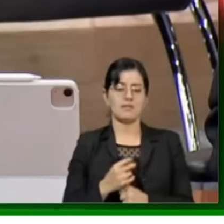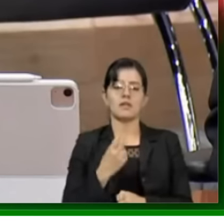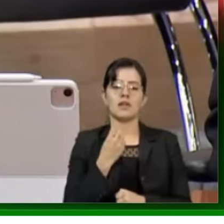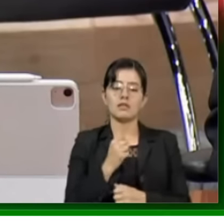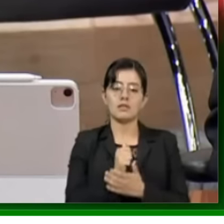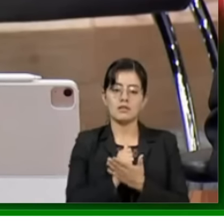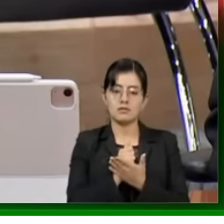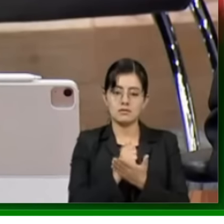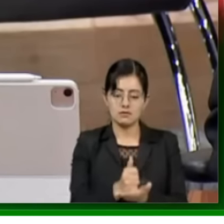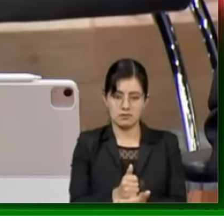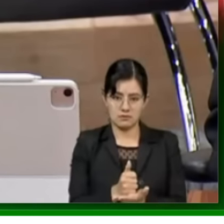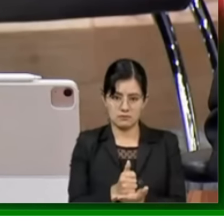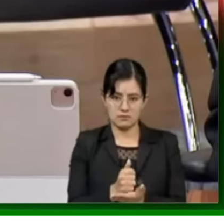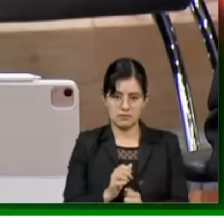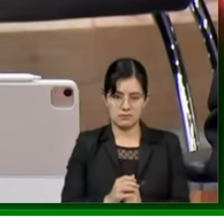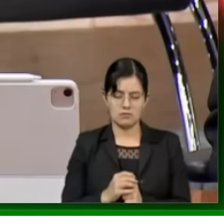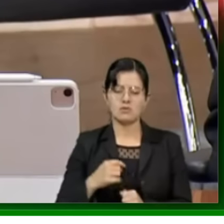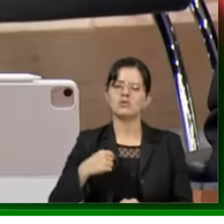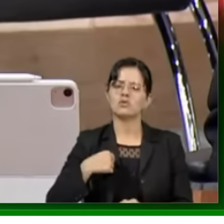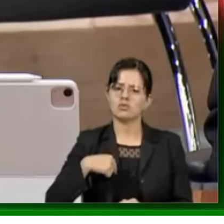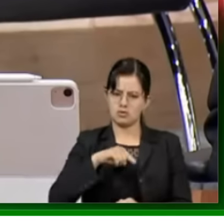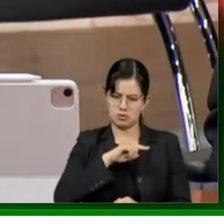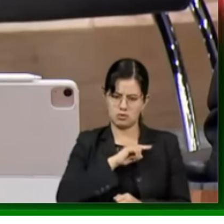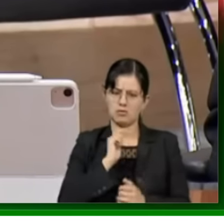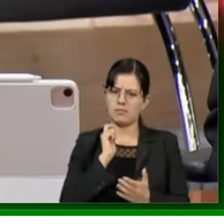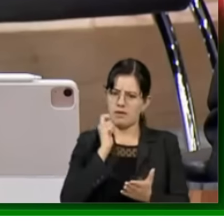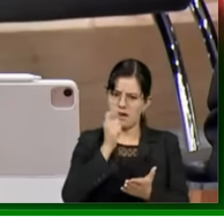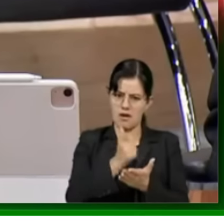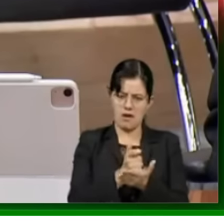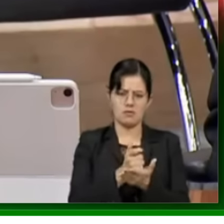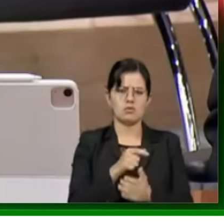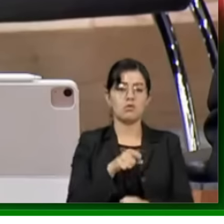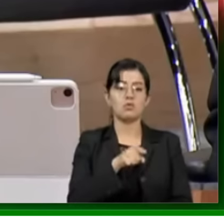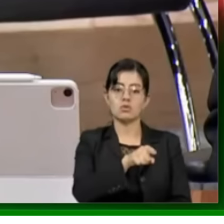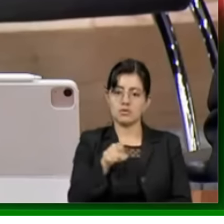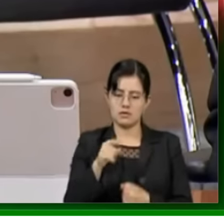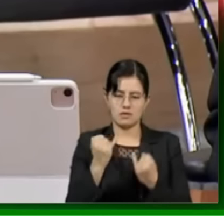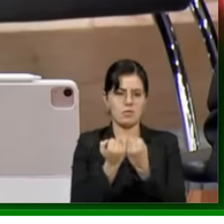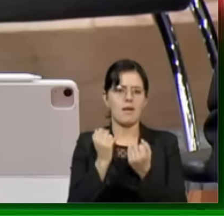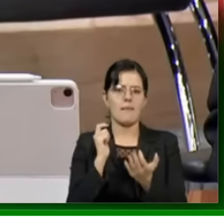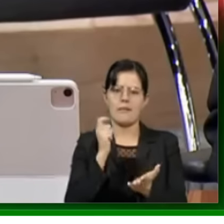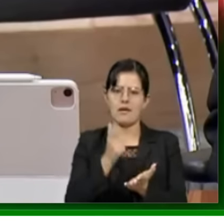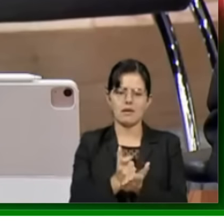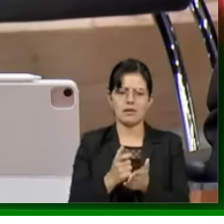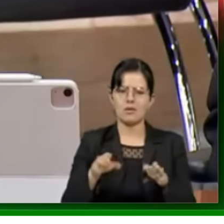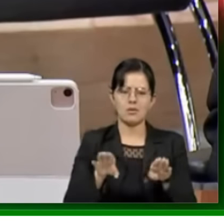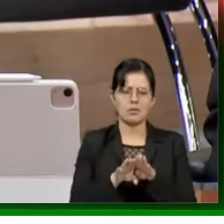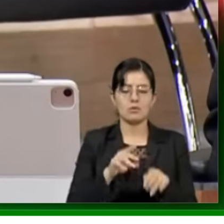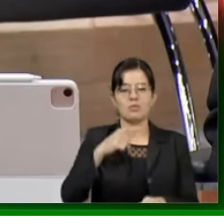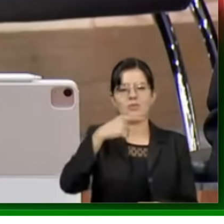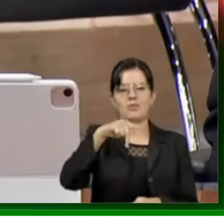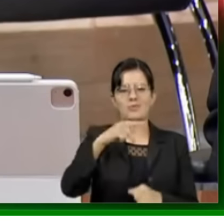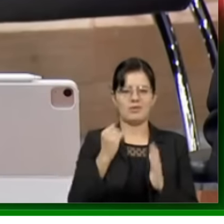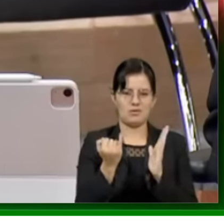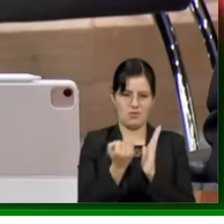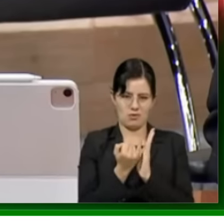ayuda que nosotros pagamos que ustedes pagan a través de sus